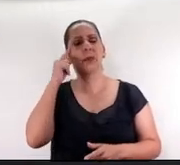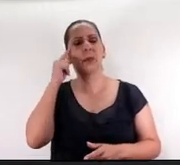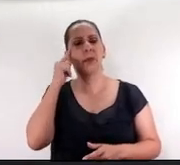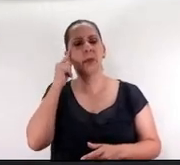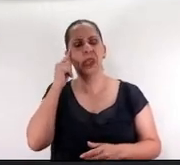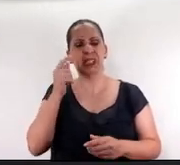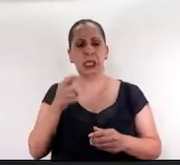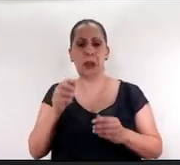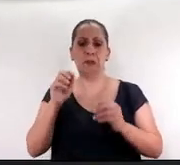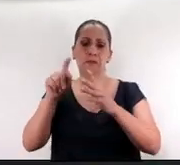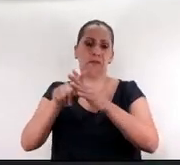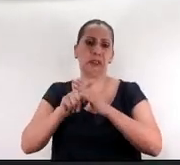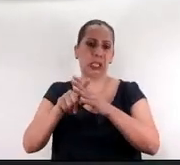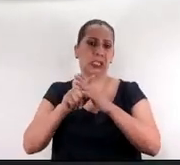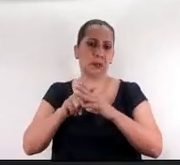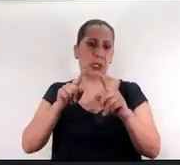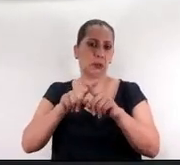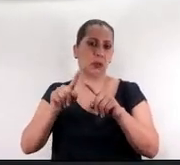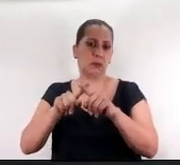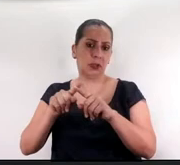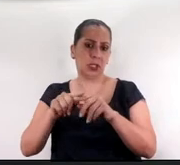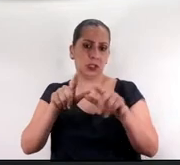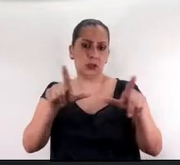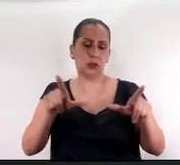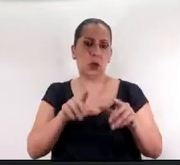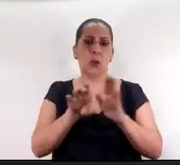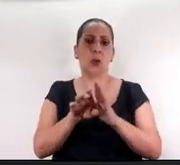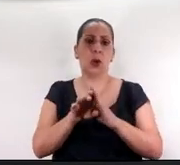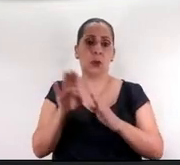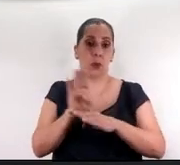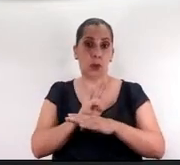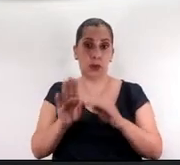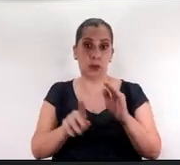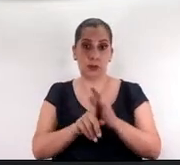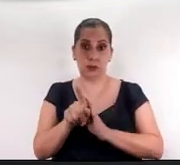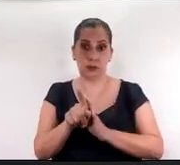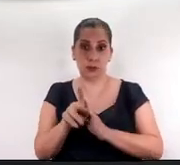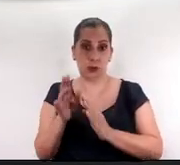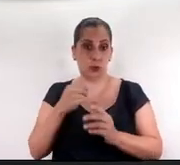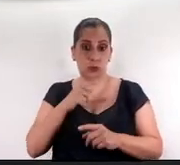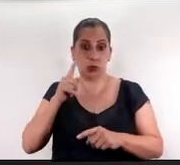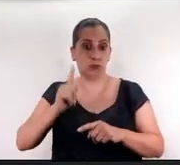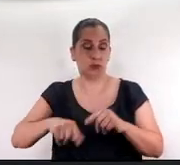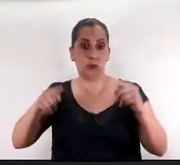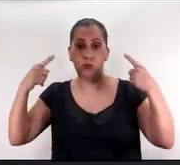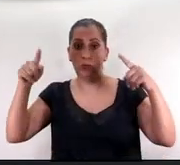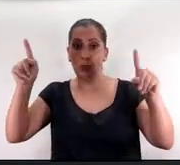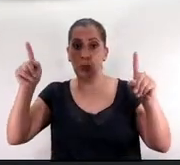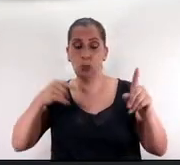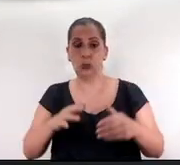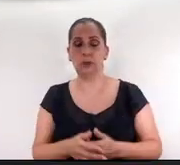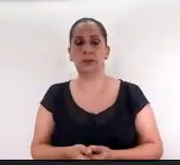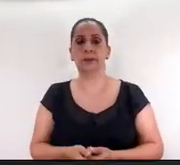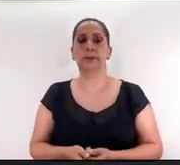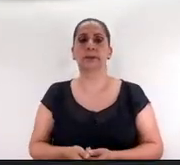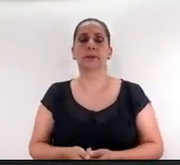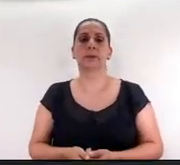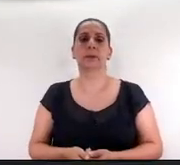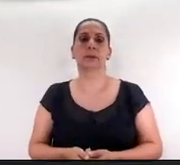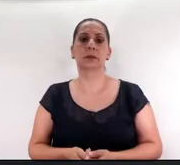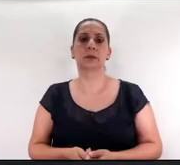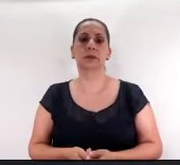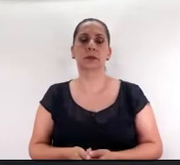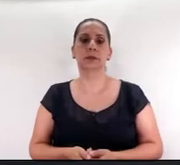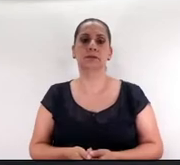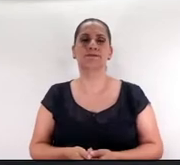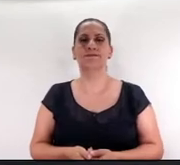de financiamiento a diversos sectores, por ejemplo, a la banca de desarrollo, que nunca logró alcanzar sus cometidos?